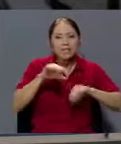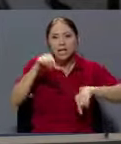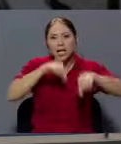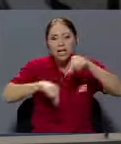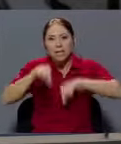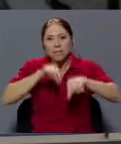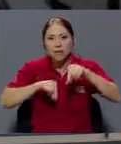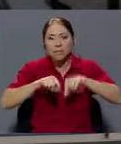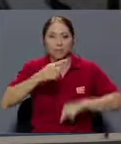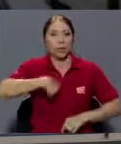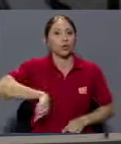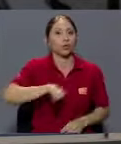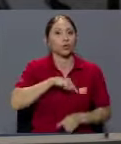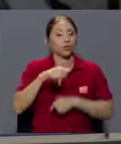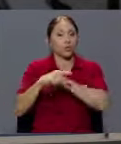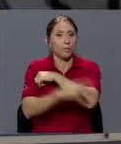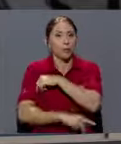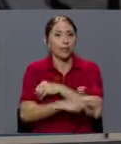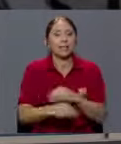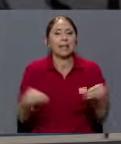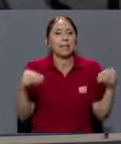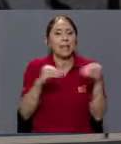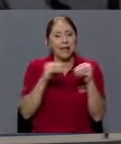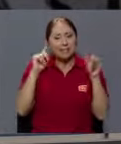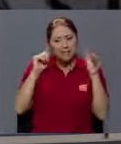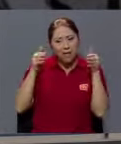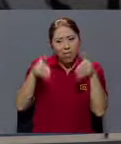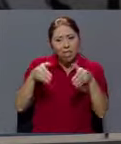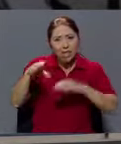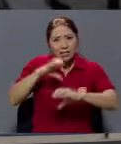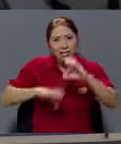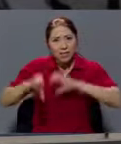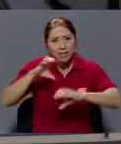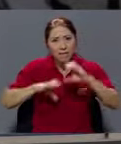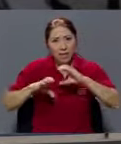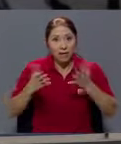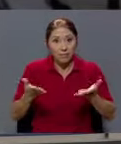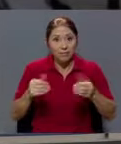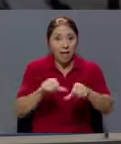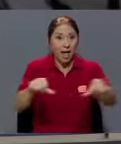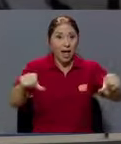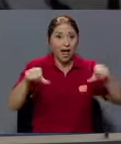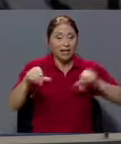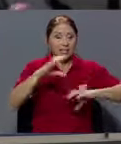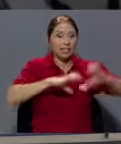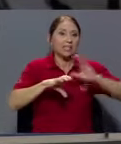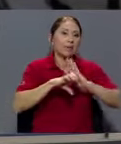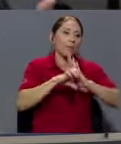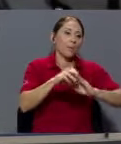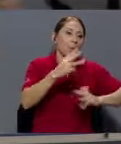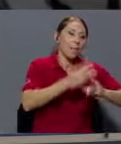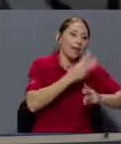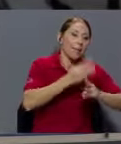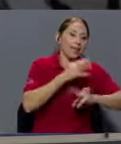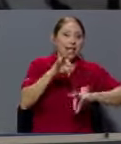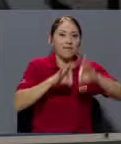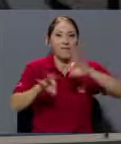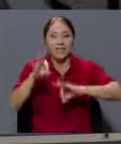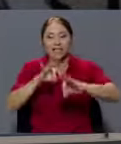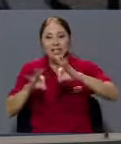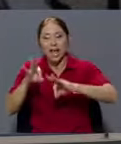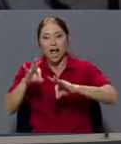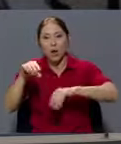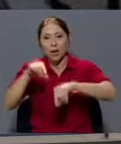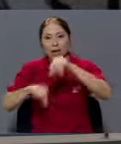de química. Somos un país que apostamos más a la parte científica y entonces áreas de la ciencia como la matemática, la física y la